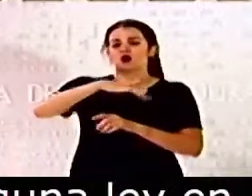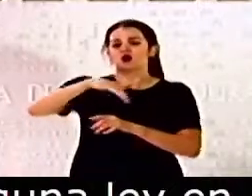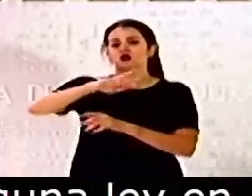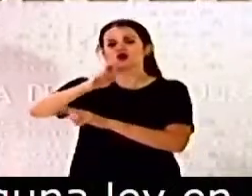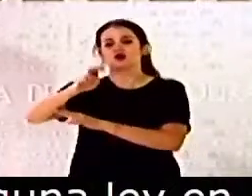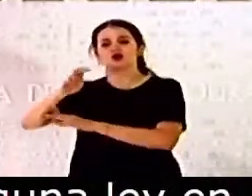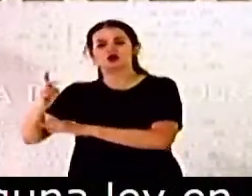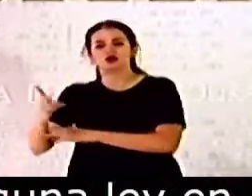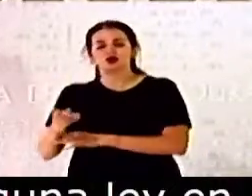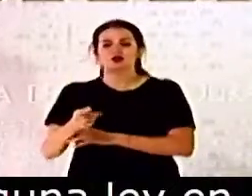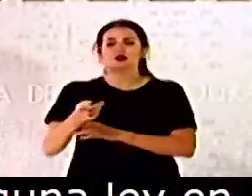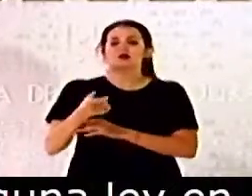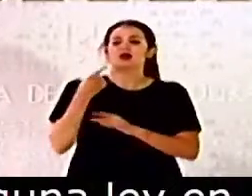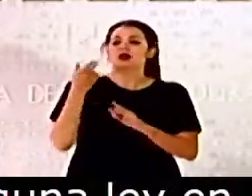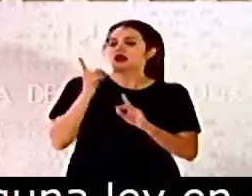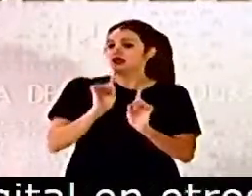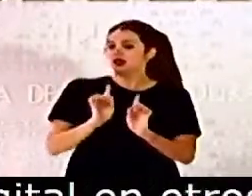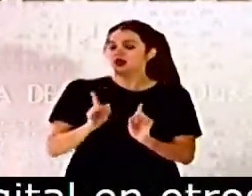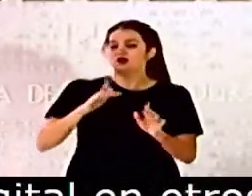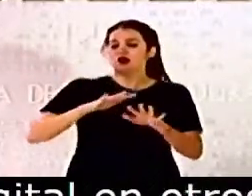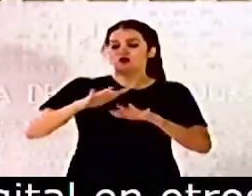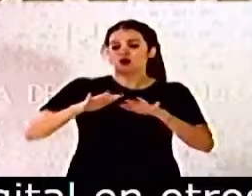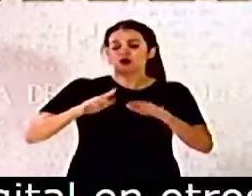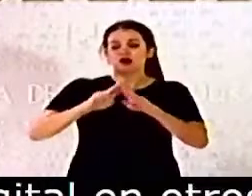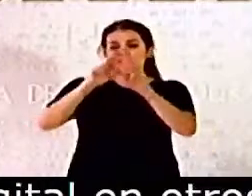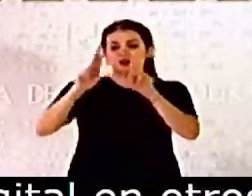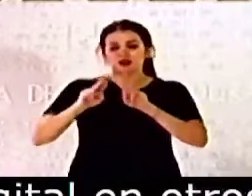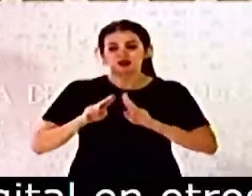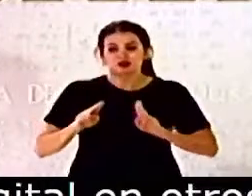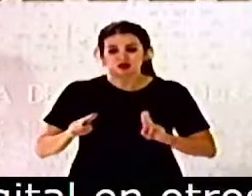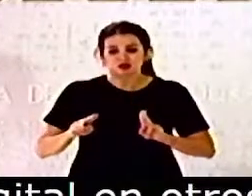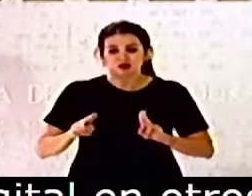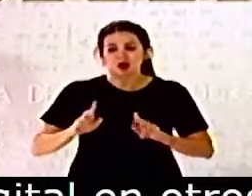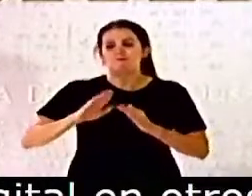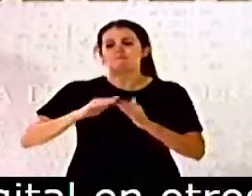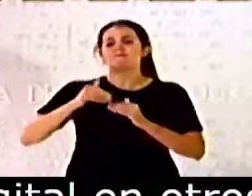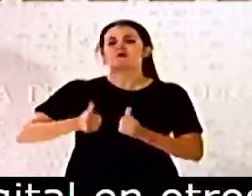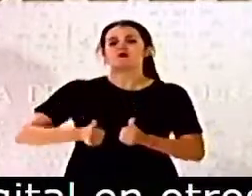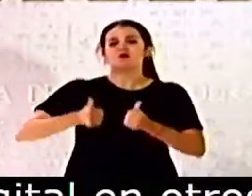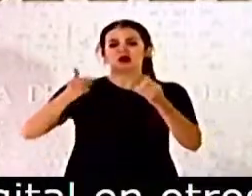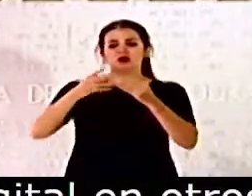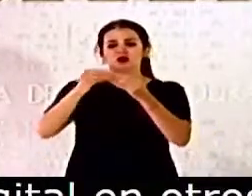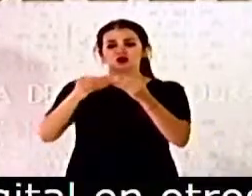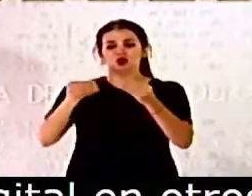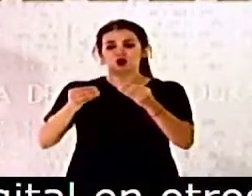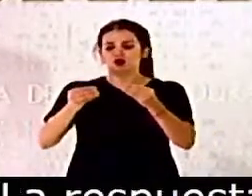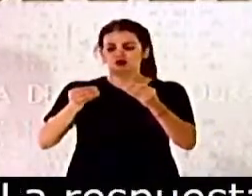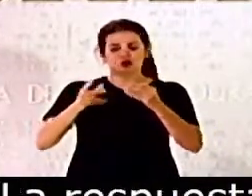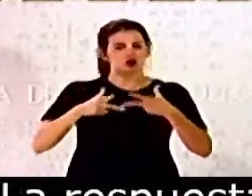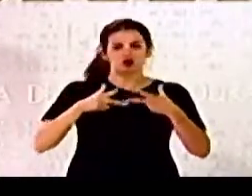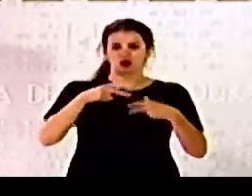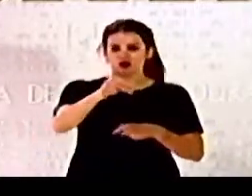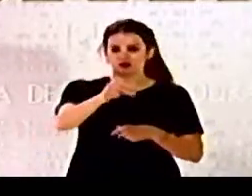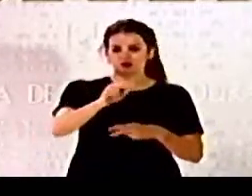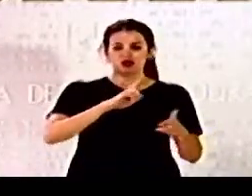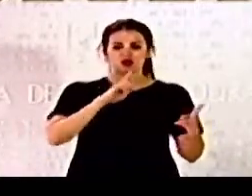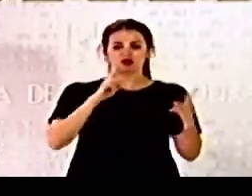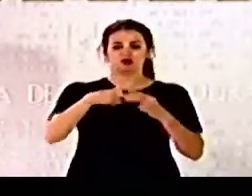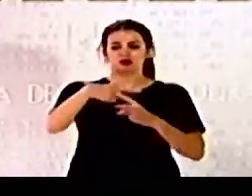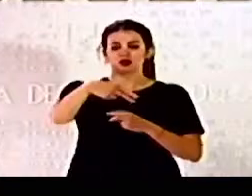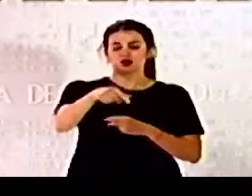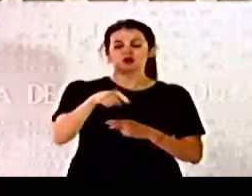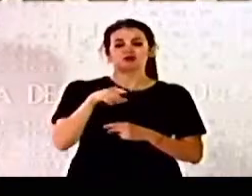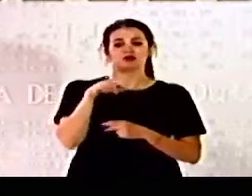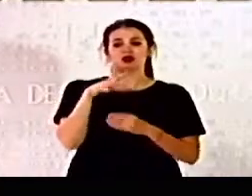sea la movilidad internacional? La respuesta es no. Pues si la respuesta es no, para eso no vale el pasaporte